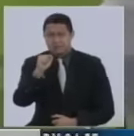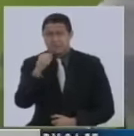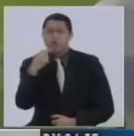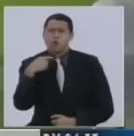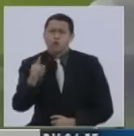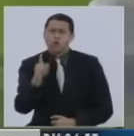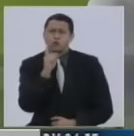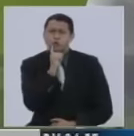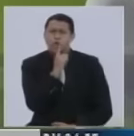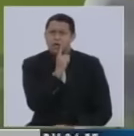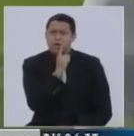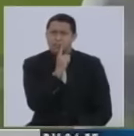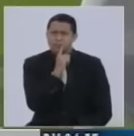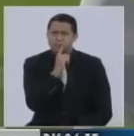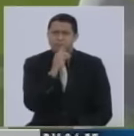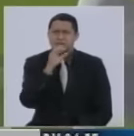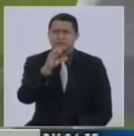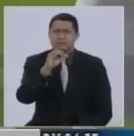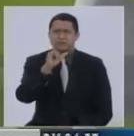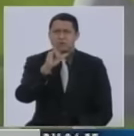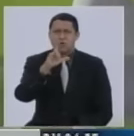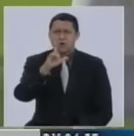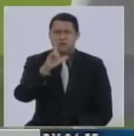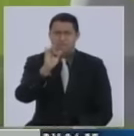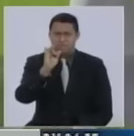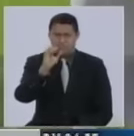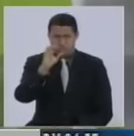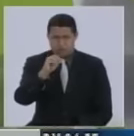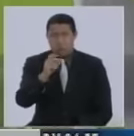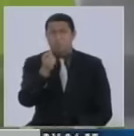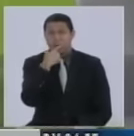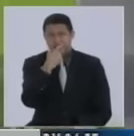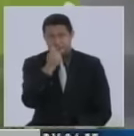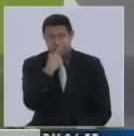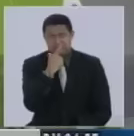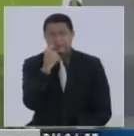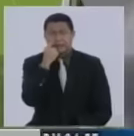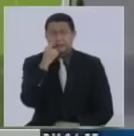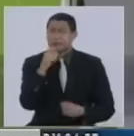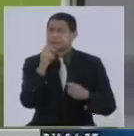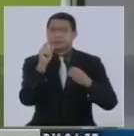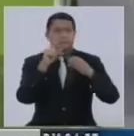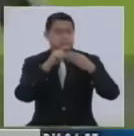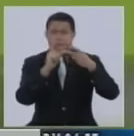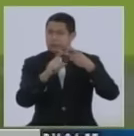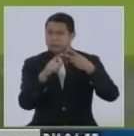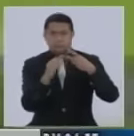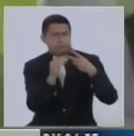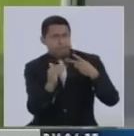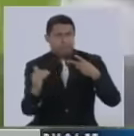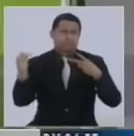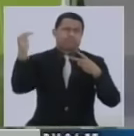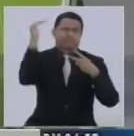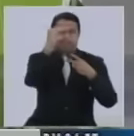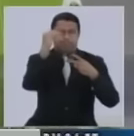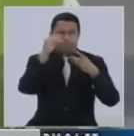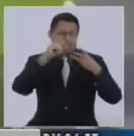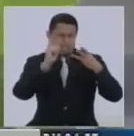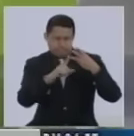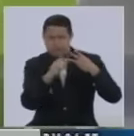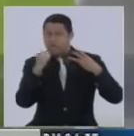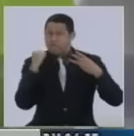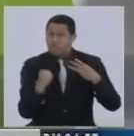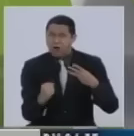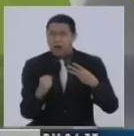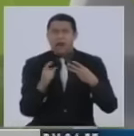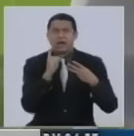se llama este fingo limot esos son ques en pastillas y si estos no funcionan todavía Tenemos uno más potente